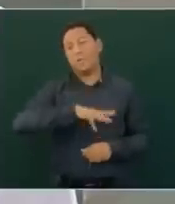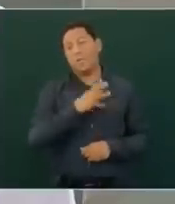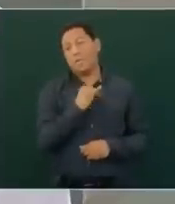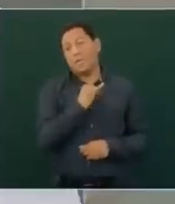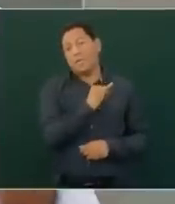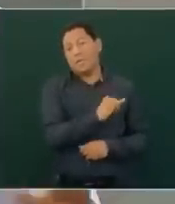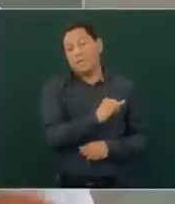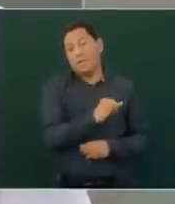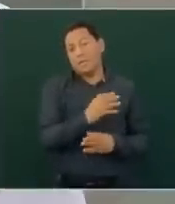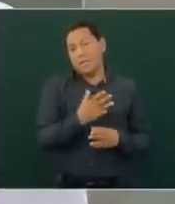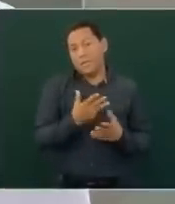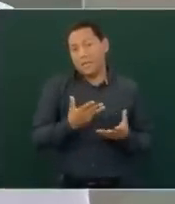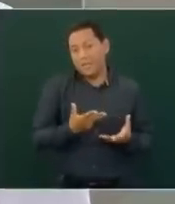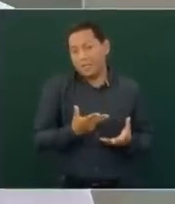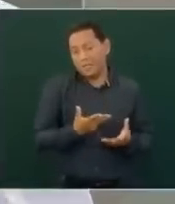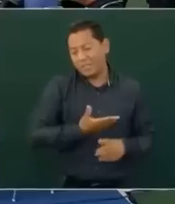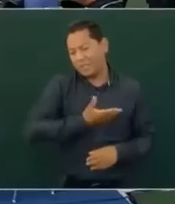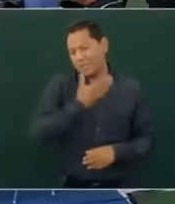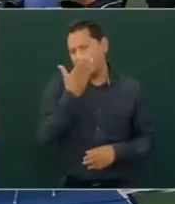No se